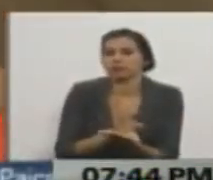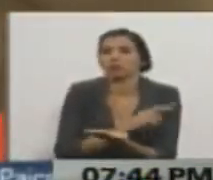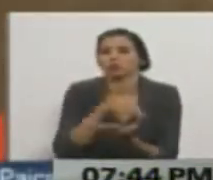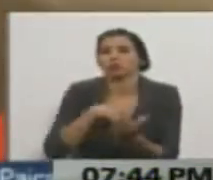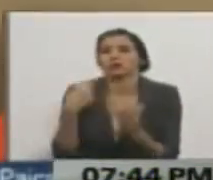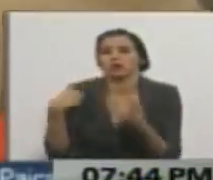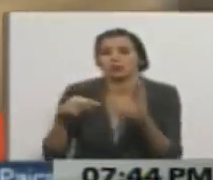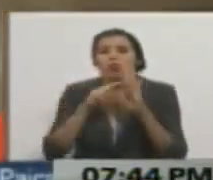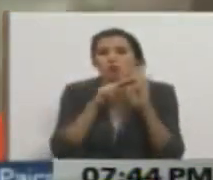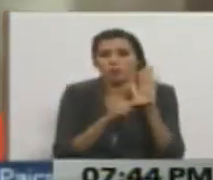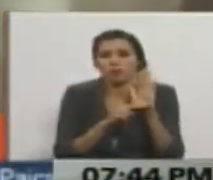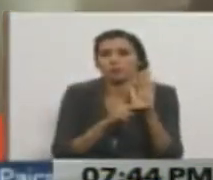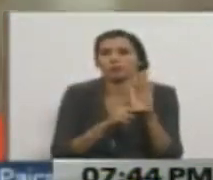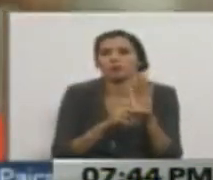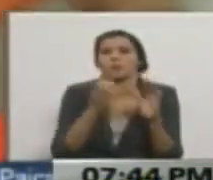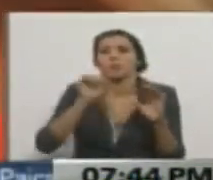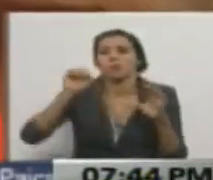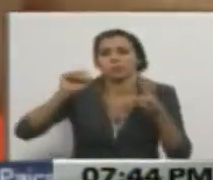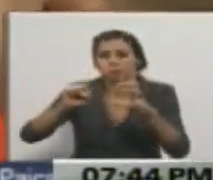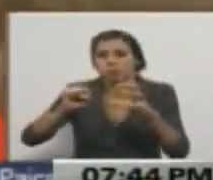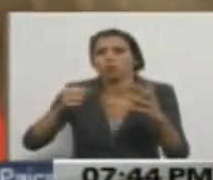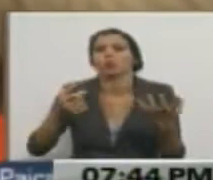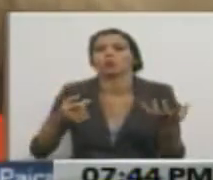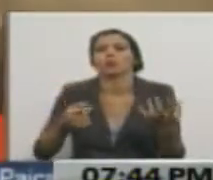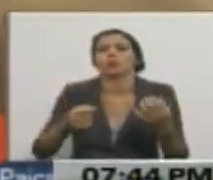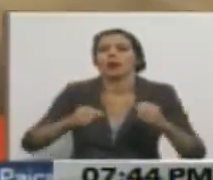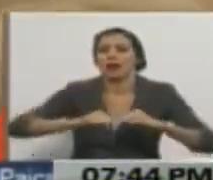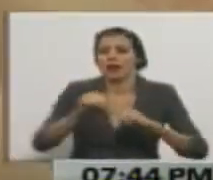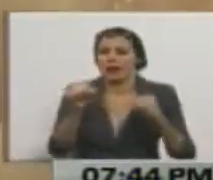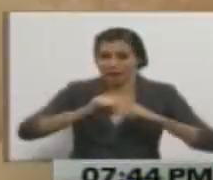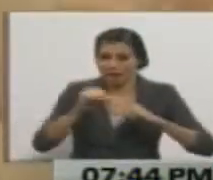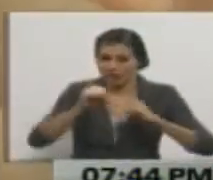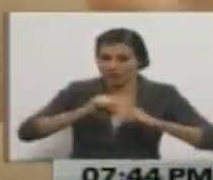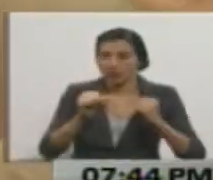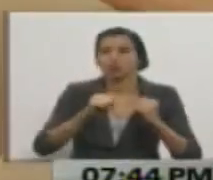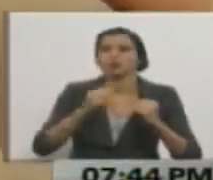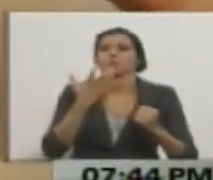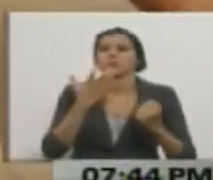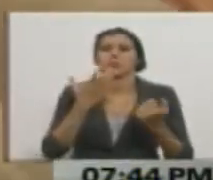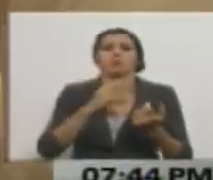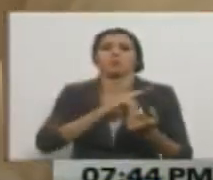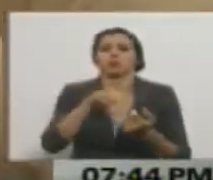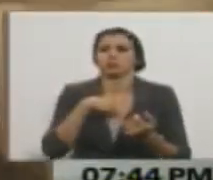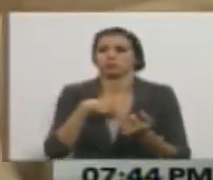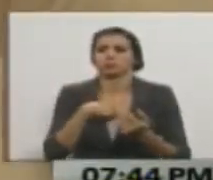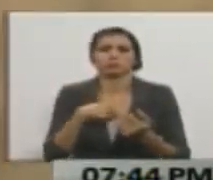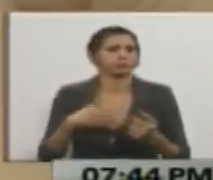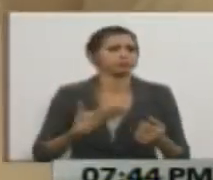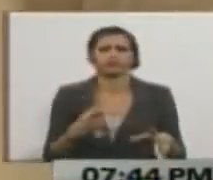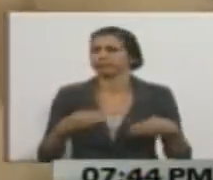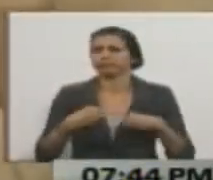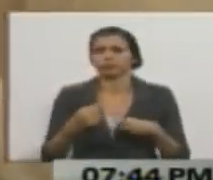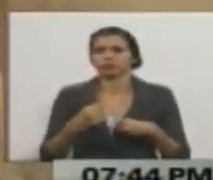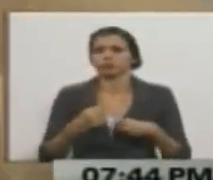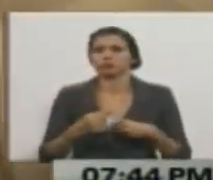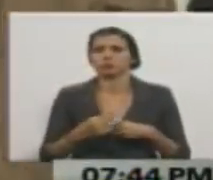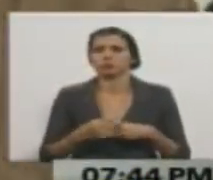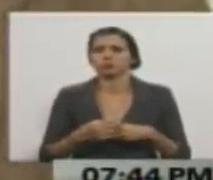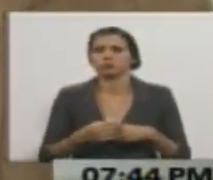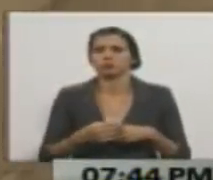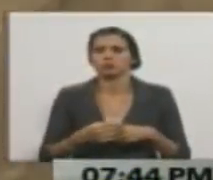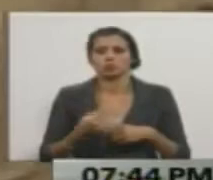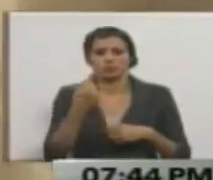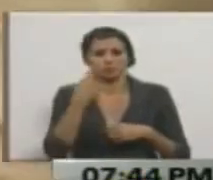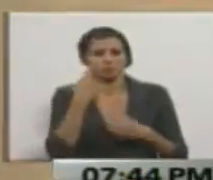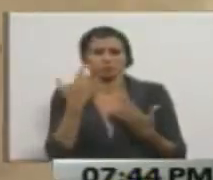pieza. En el caso de los muslos, en el caso de las alas, estas piezas para nosotros no son aceptables porque afectan la apariencia en el plato. Esa